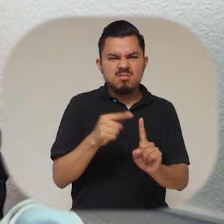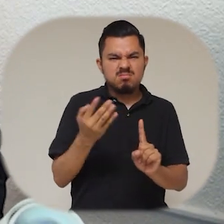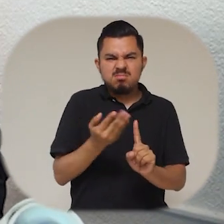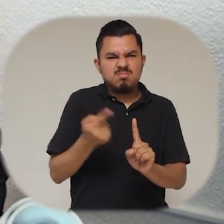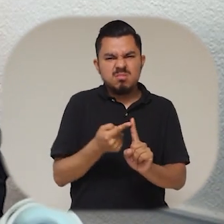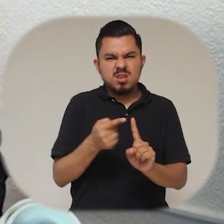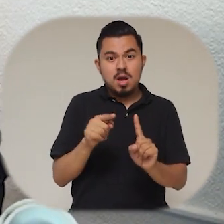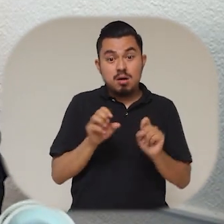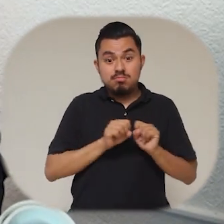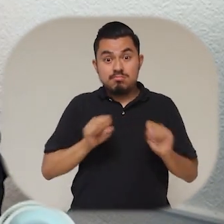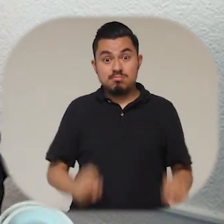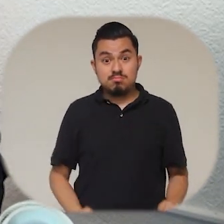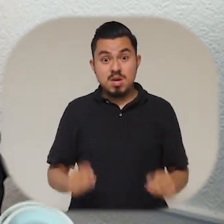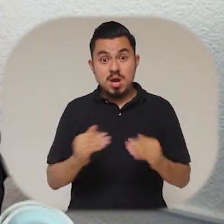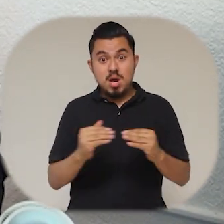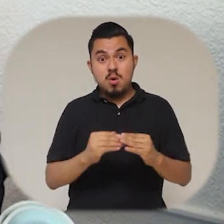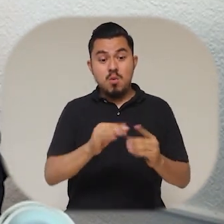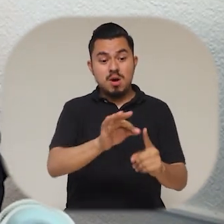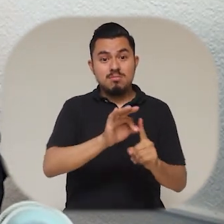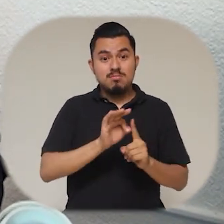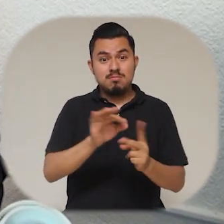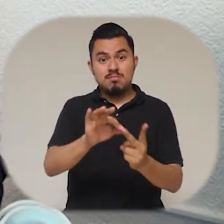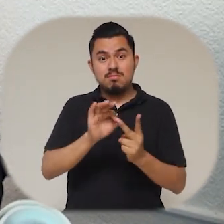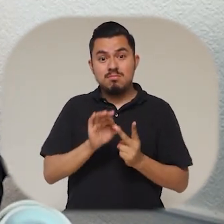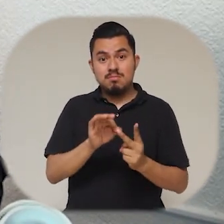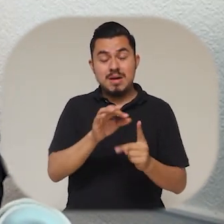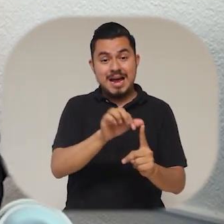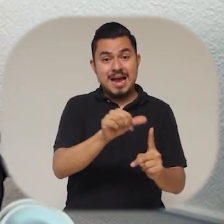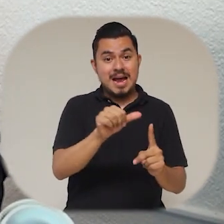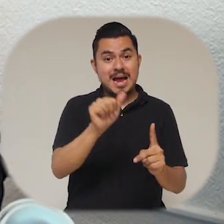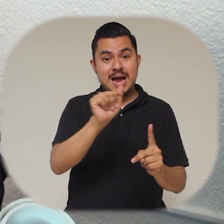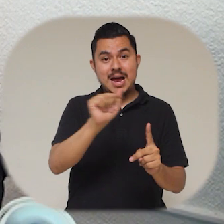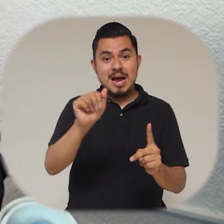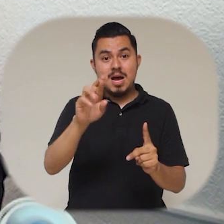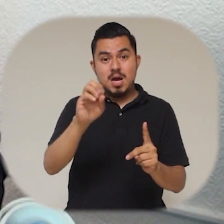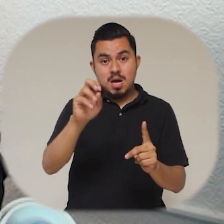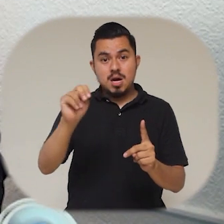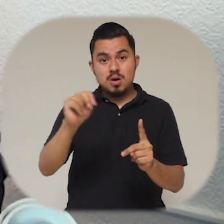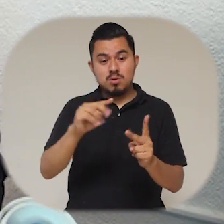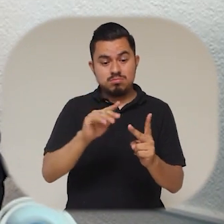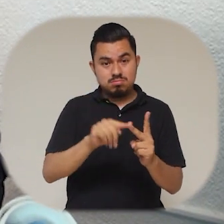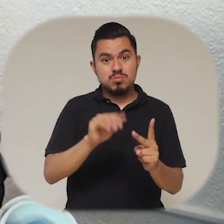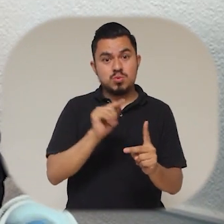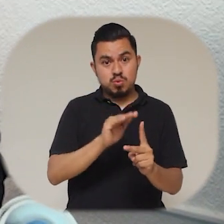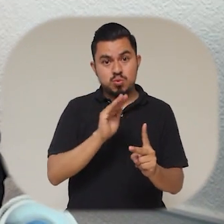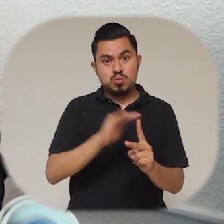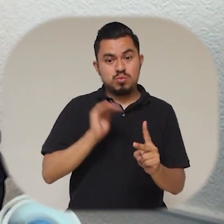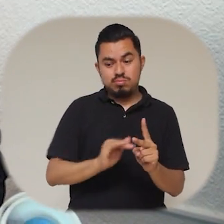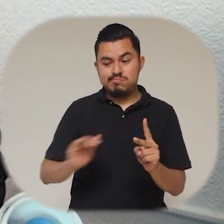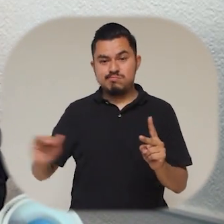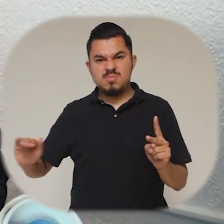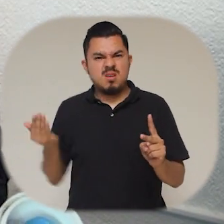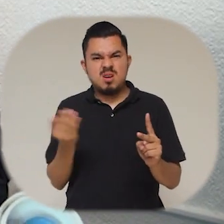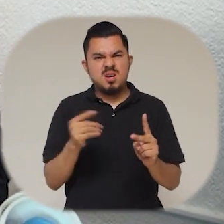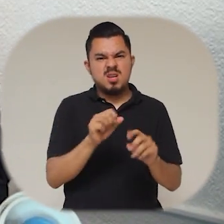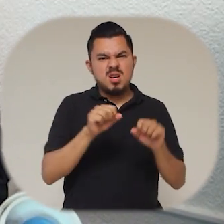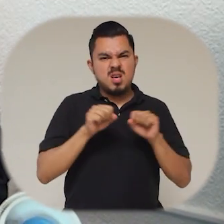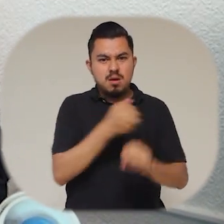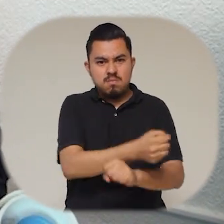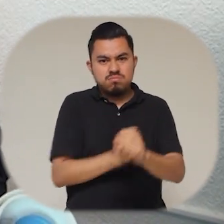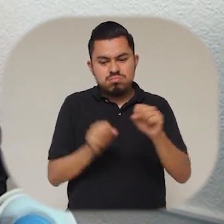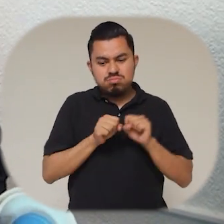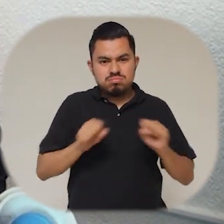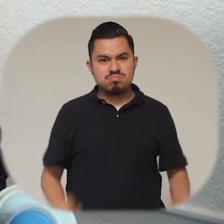la nación. En Éxodo 29:9 dice: les ceñirás el cinto a Aarón y a sus hijos y les atarás las tiaras y tendrán